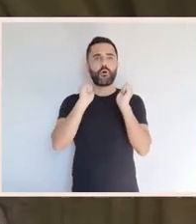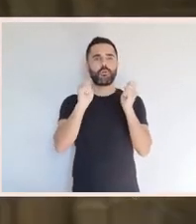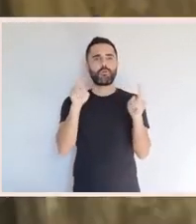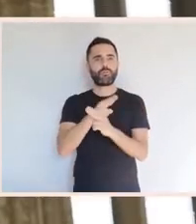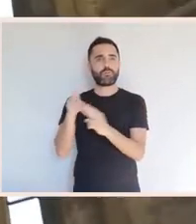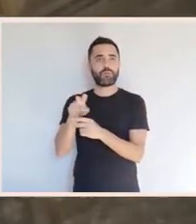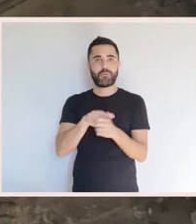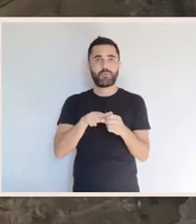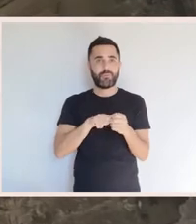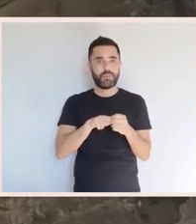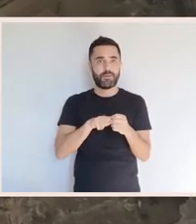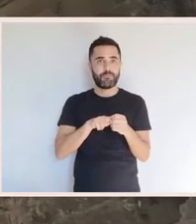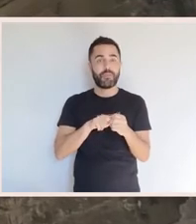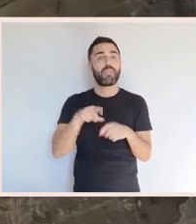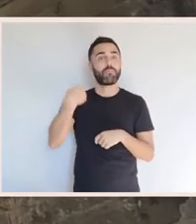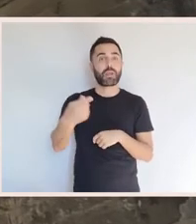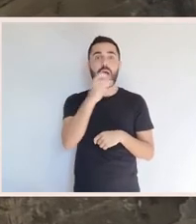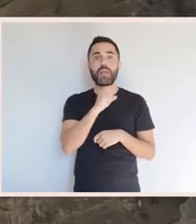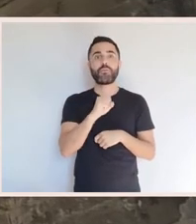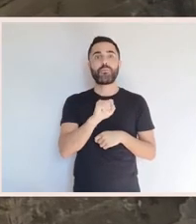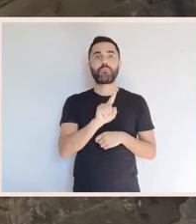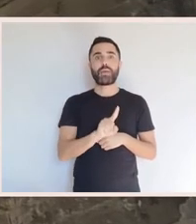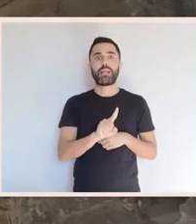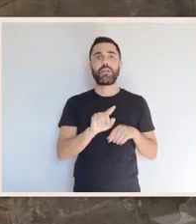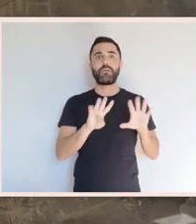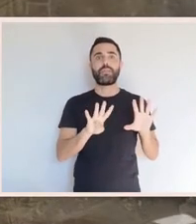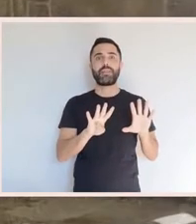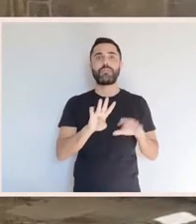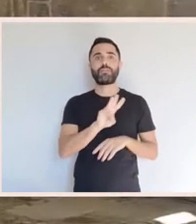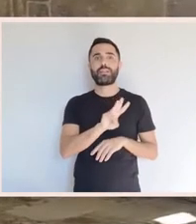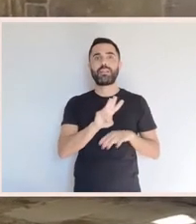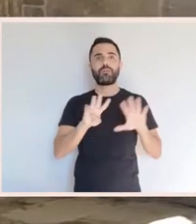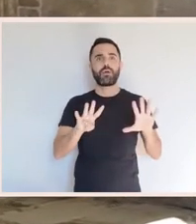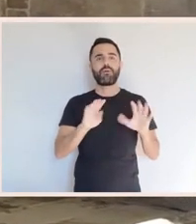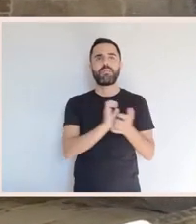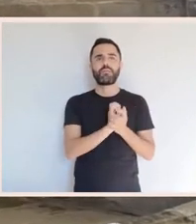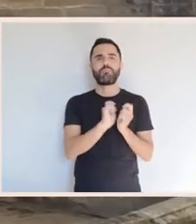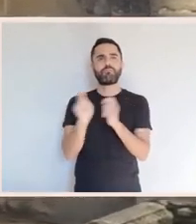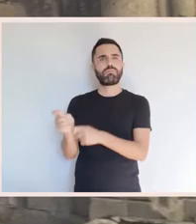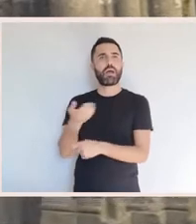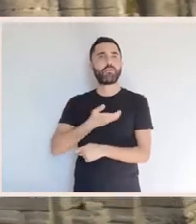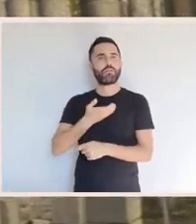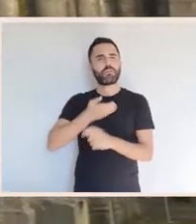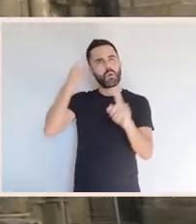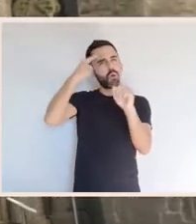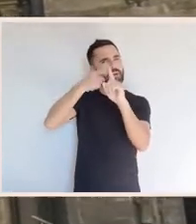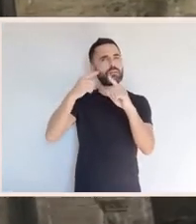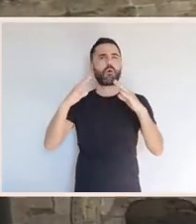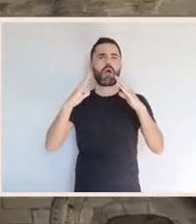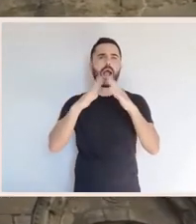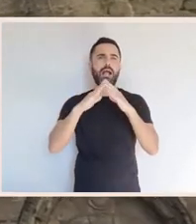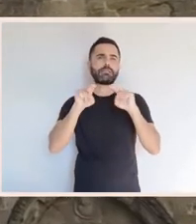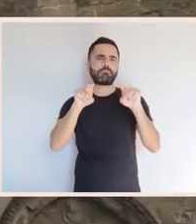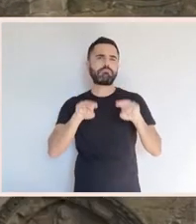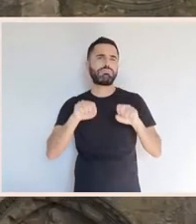en 1939 foi cedido ao Concello para instalar no seu interior unha casa asilo. Pero ao longo do